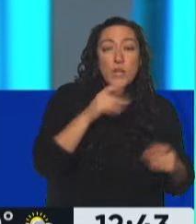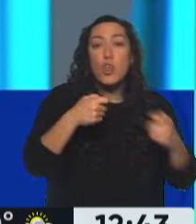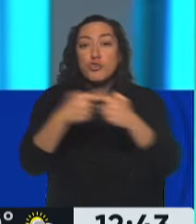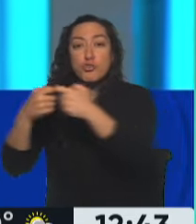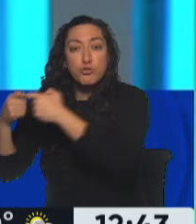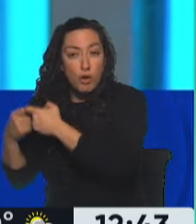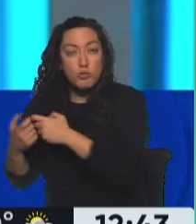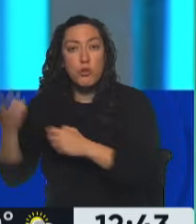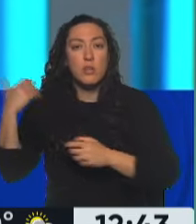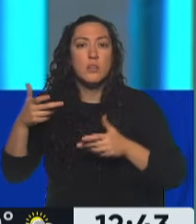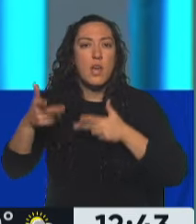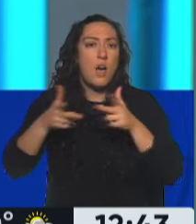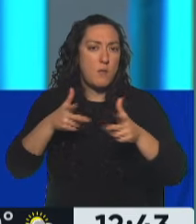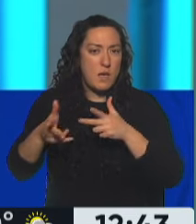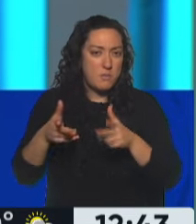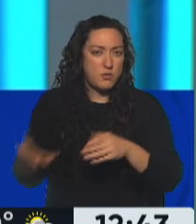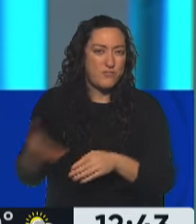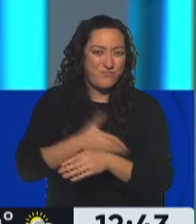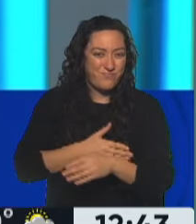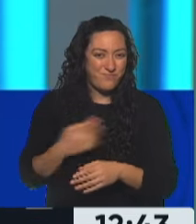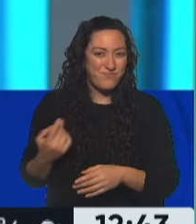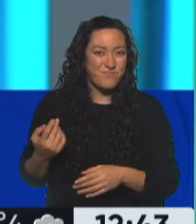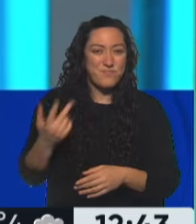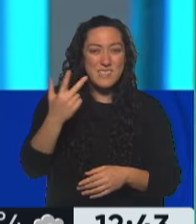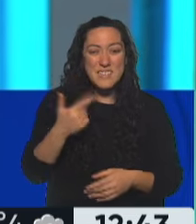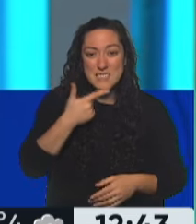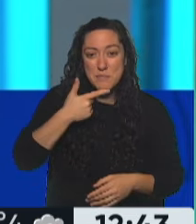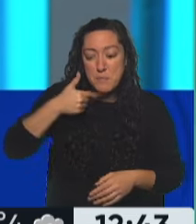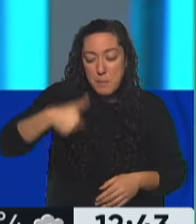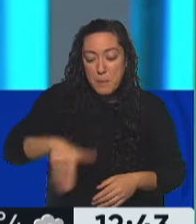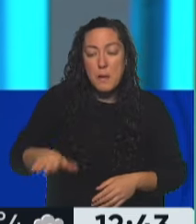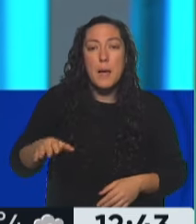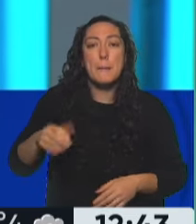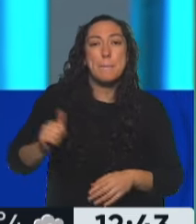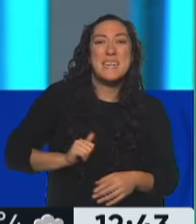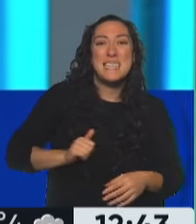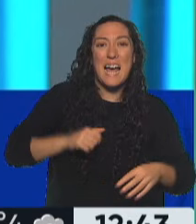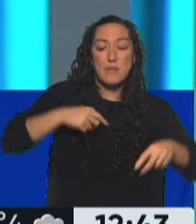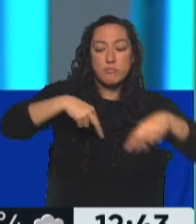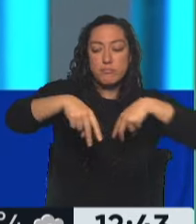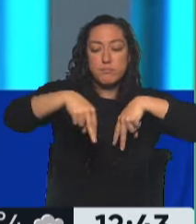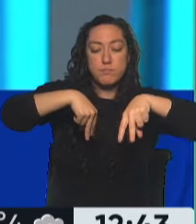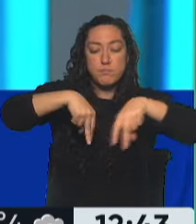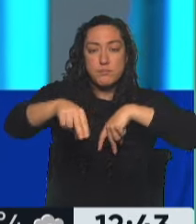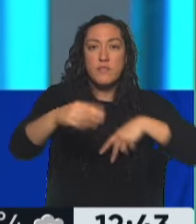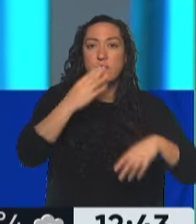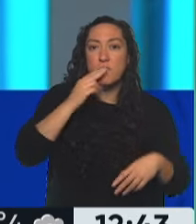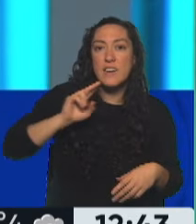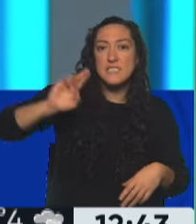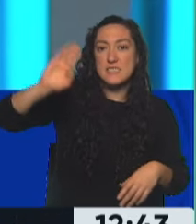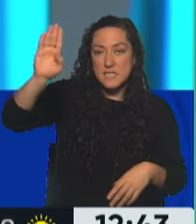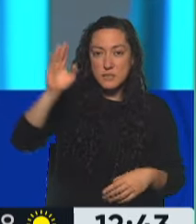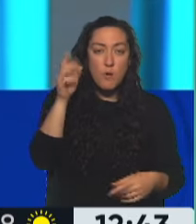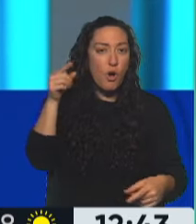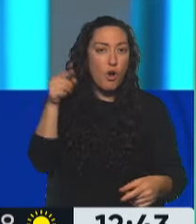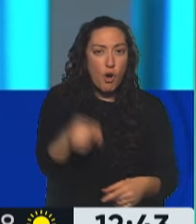preguntarte, y lo hablábamos un poco fuera del aire, que ahora el 3 de septiembre va a ser un desfile militar, por lo que se conoce como el antifascismo, la fecha en lo que tiene que ver